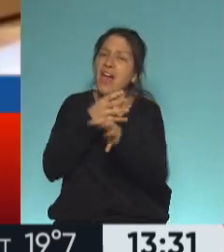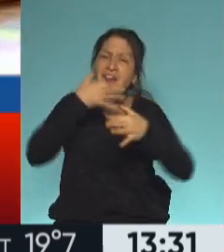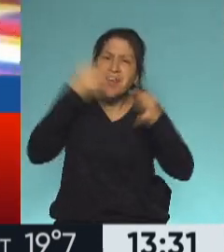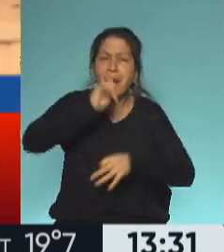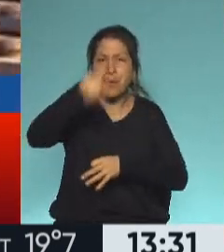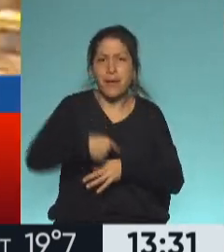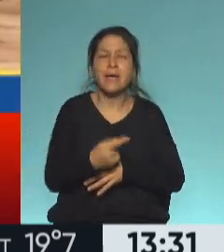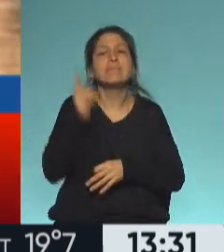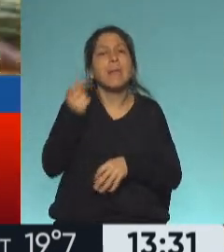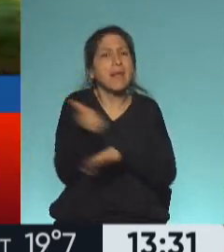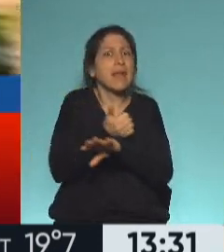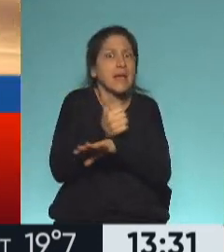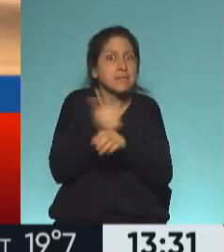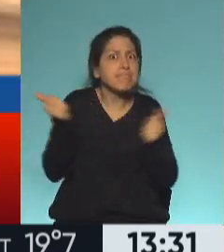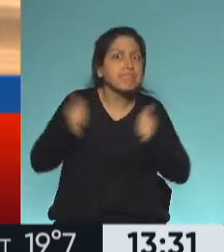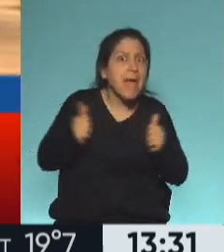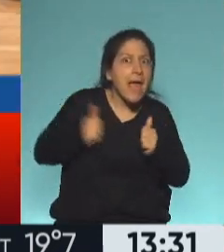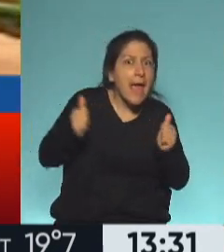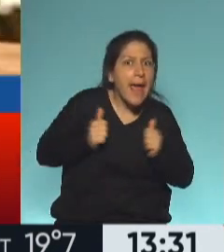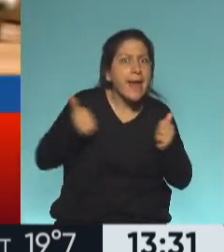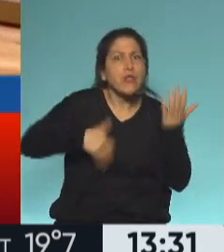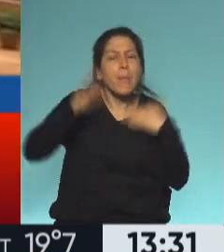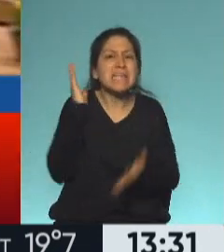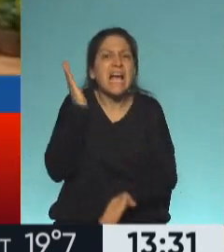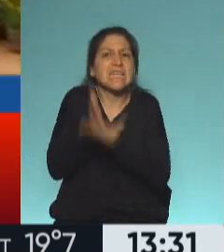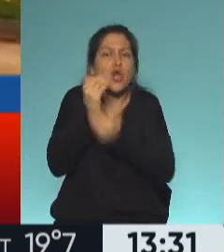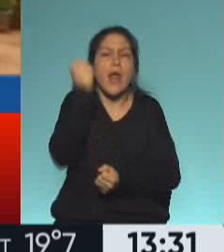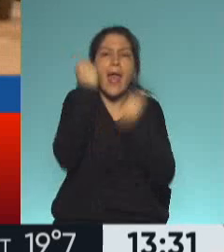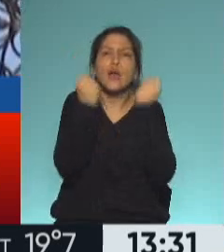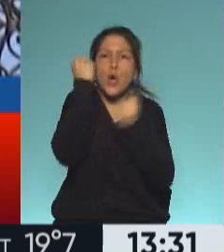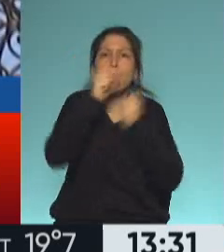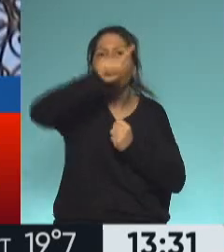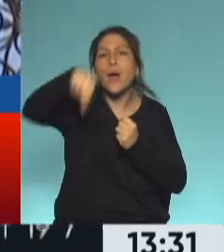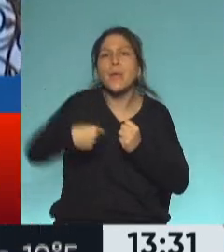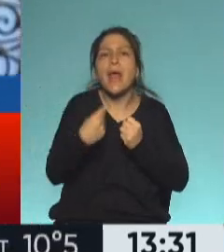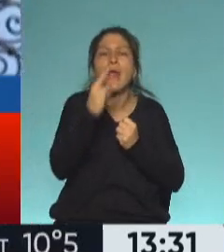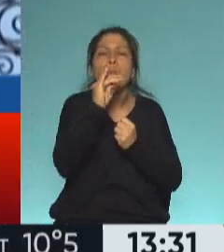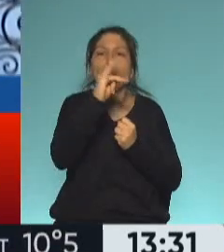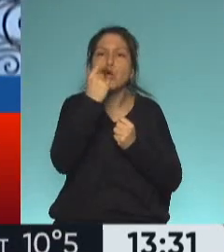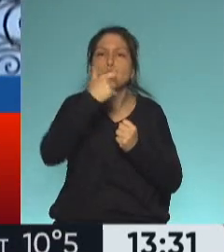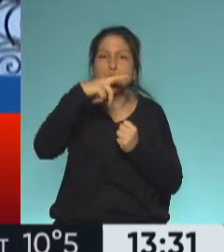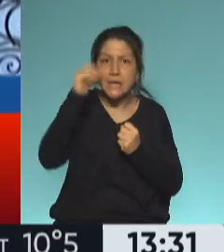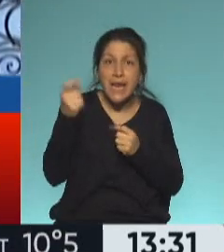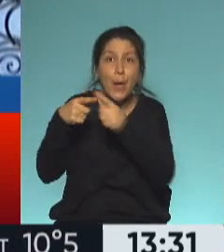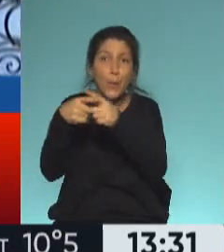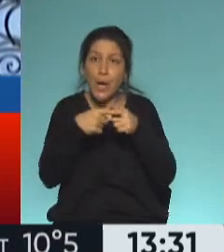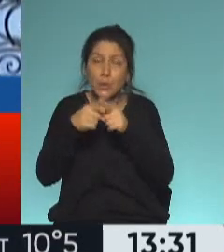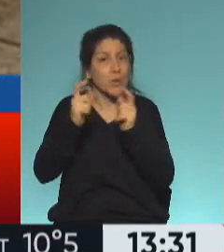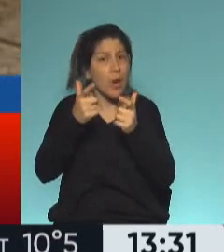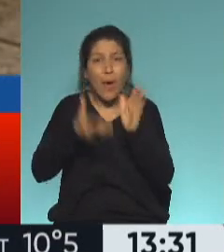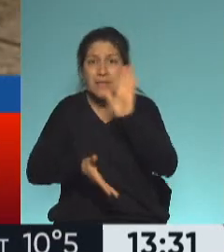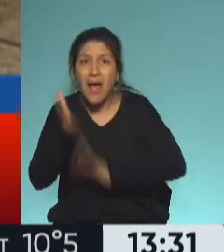Se esperan también duras sanciones económicas desde Bruselas. Bielorrusia, un país mediterráneo y sin salida al mar por el que